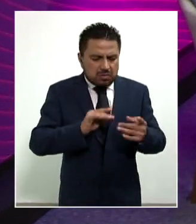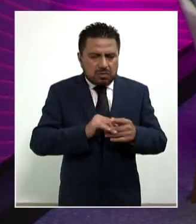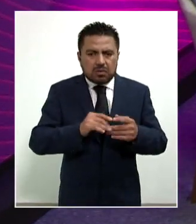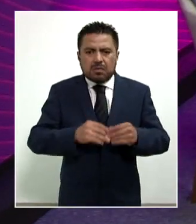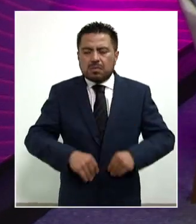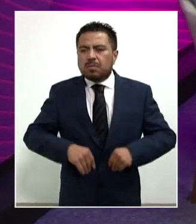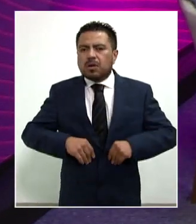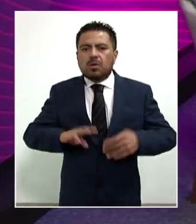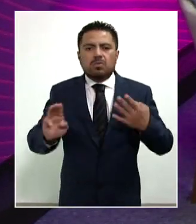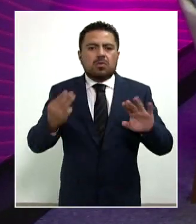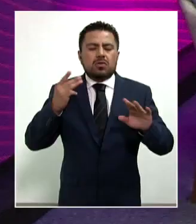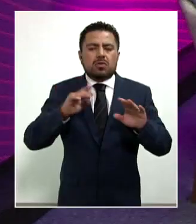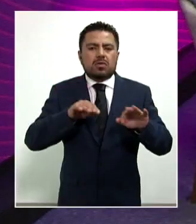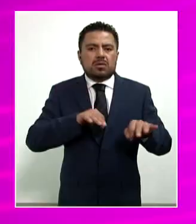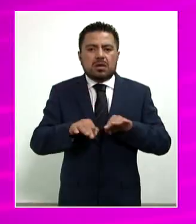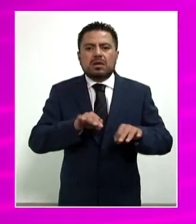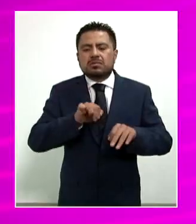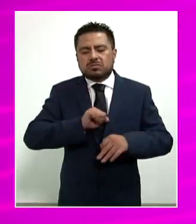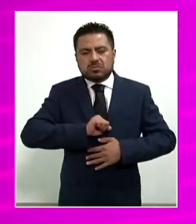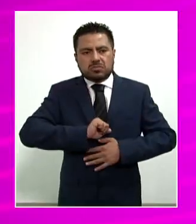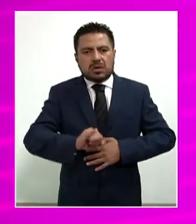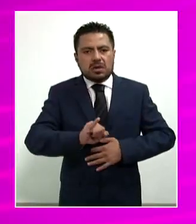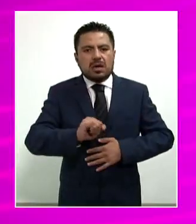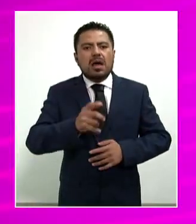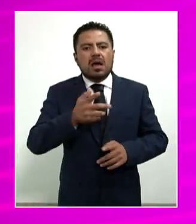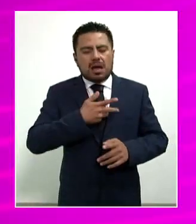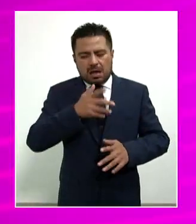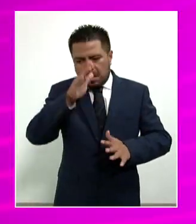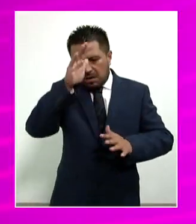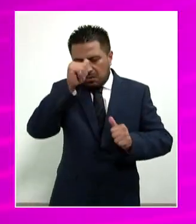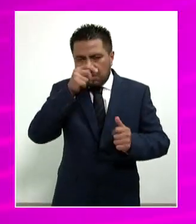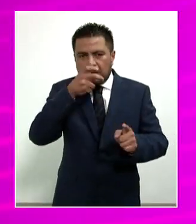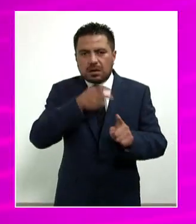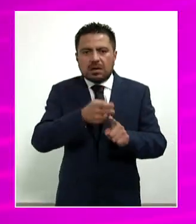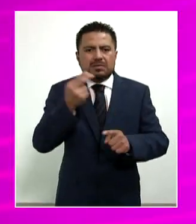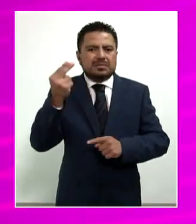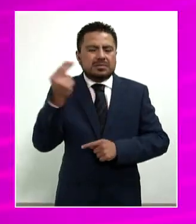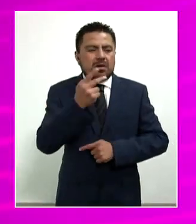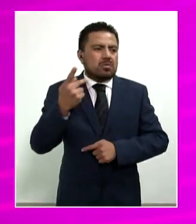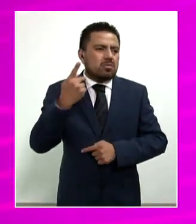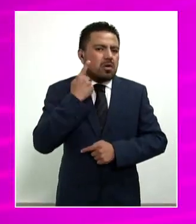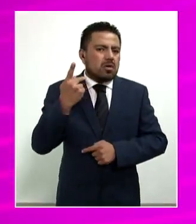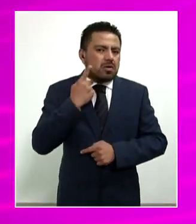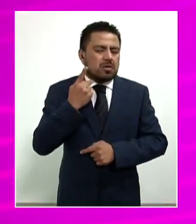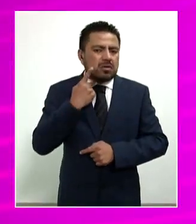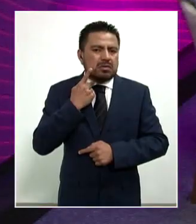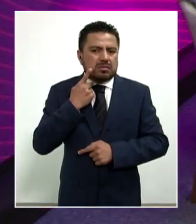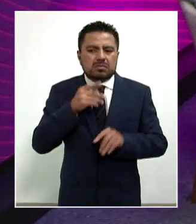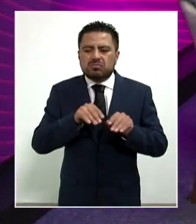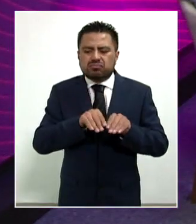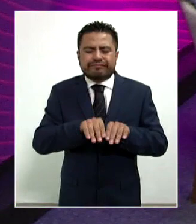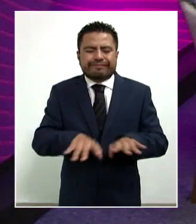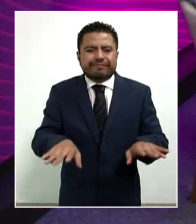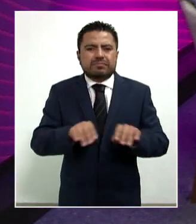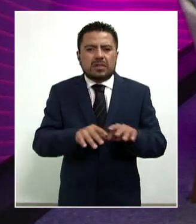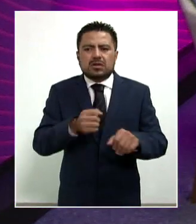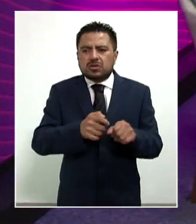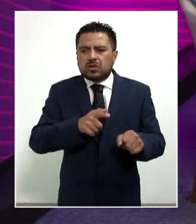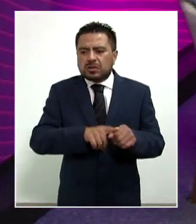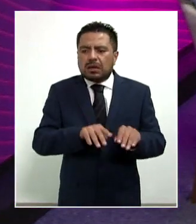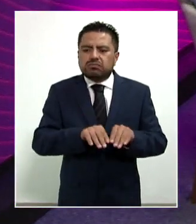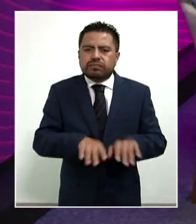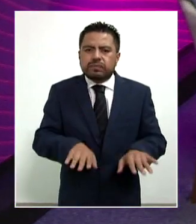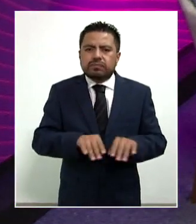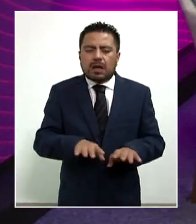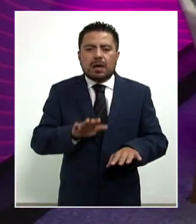trabajo. Entonces, sí, por supuesto que estamos totalmente de acuerdo que necesitamos una política redistributiva, social